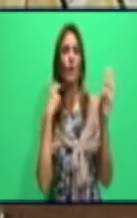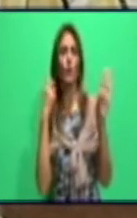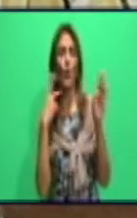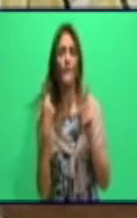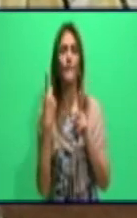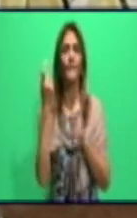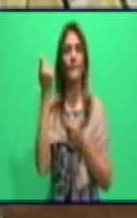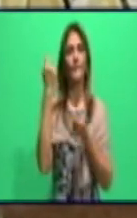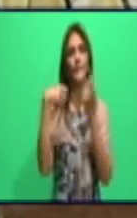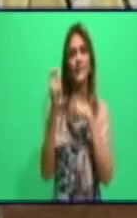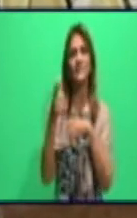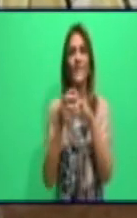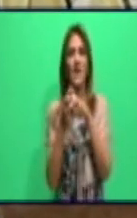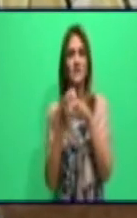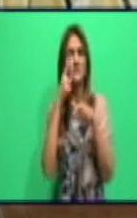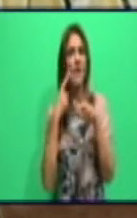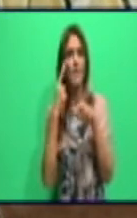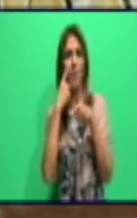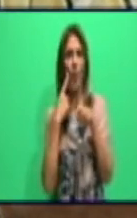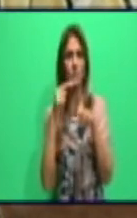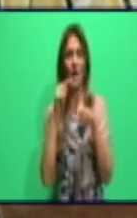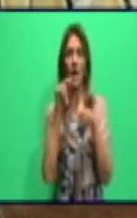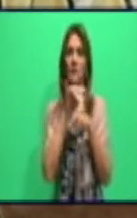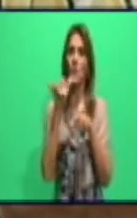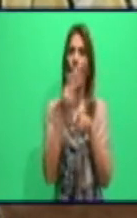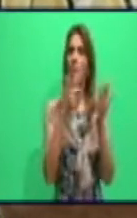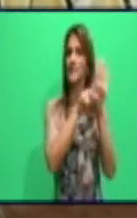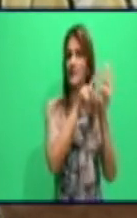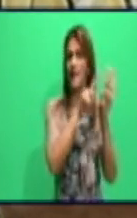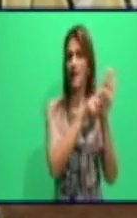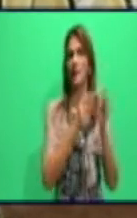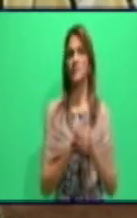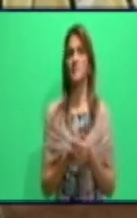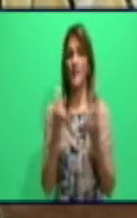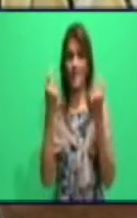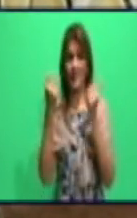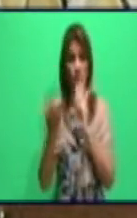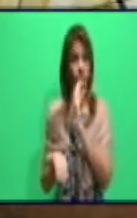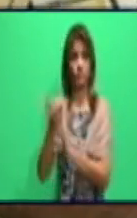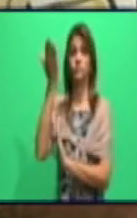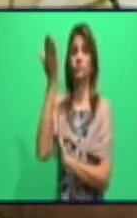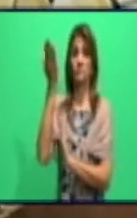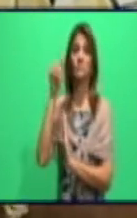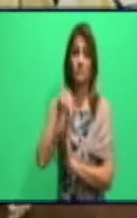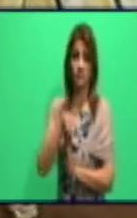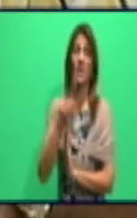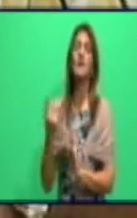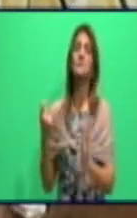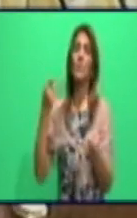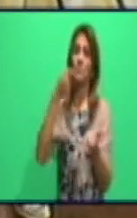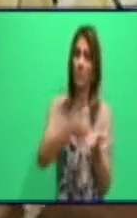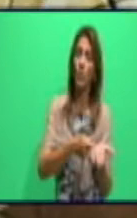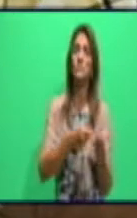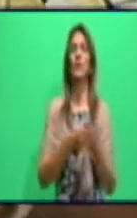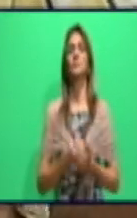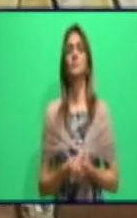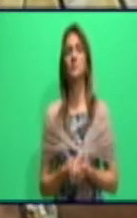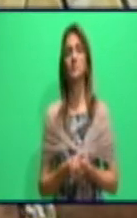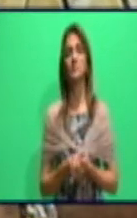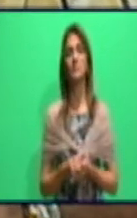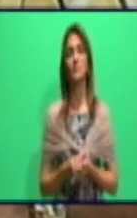pesos cuando la cebolla está tapada a 15 pesos en estos dos casos sean aplicados los precios abusivos especulativos que mencionaba anteriormente